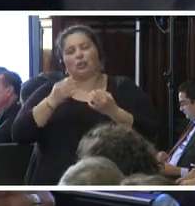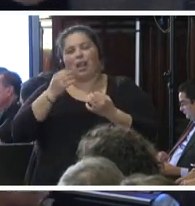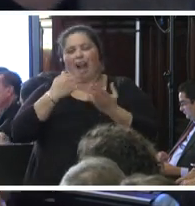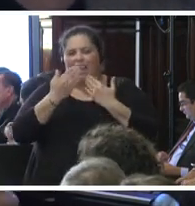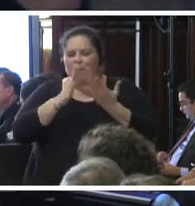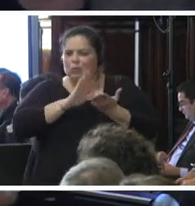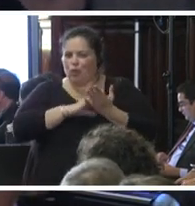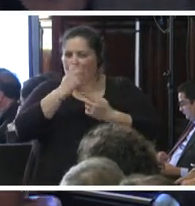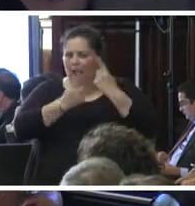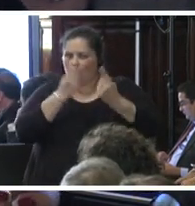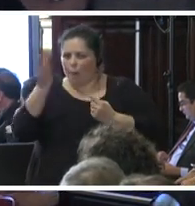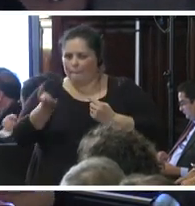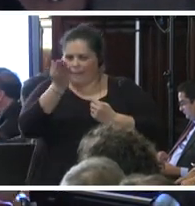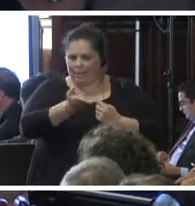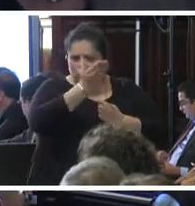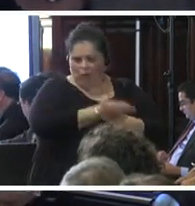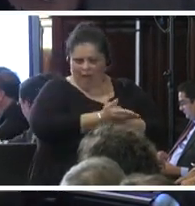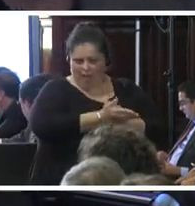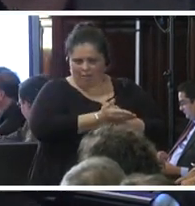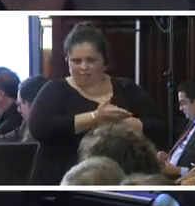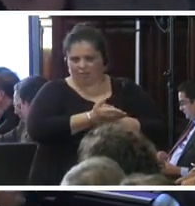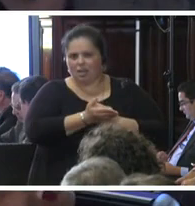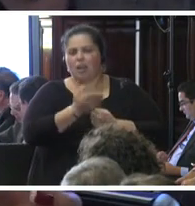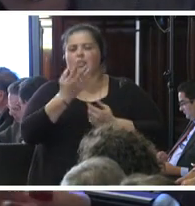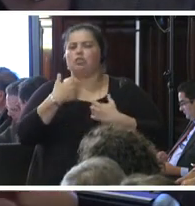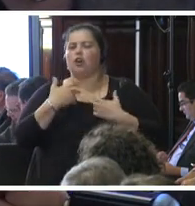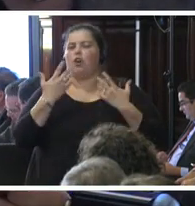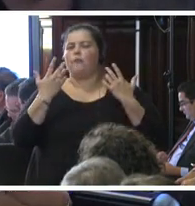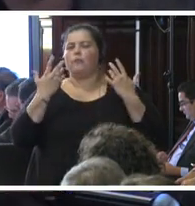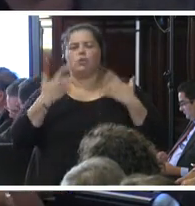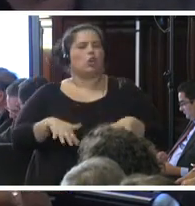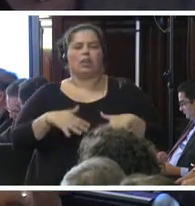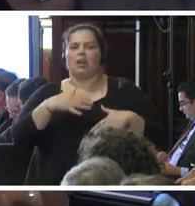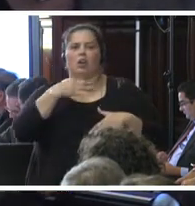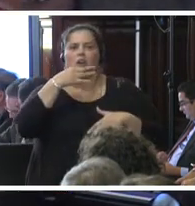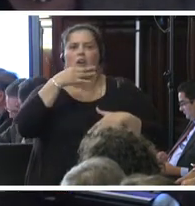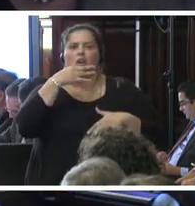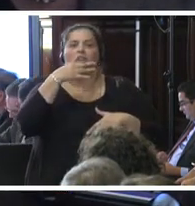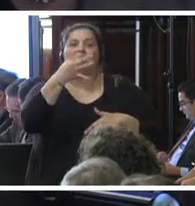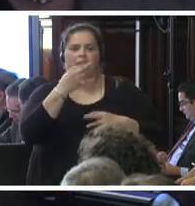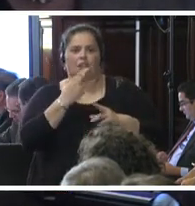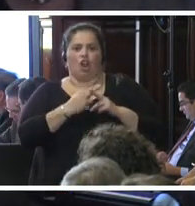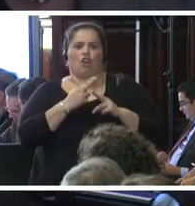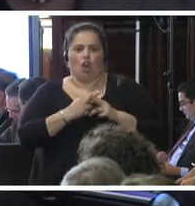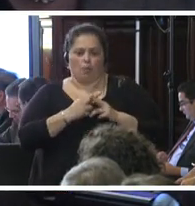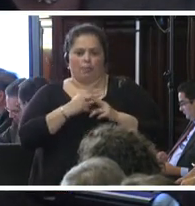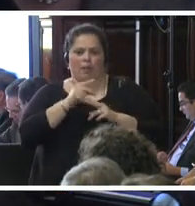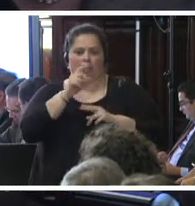personajes directamente. No quiero pronunciar los nombres de